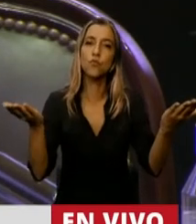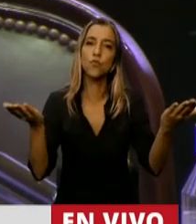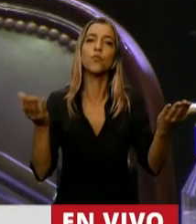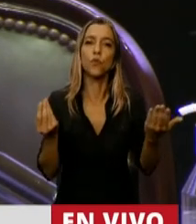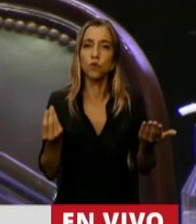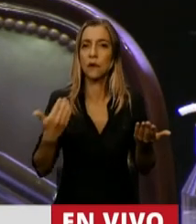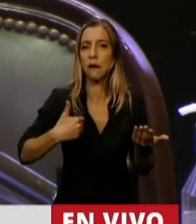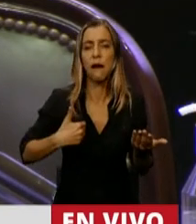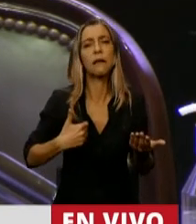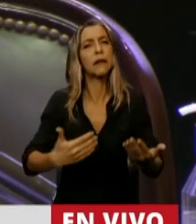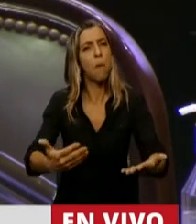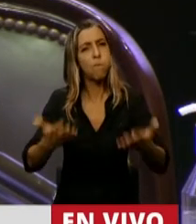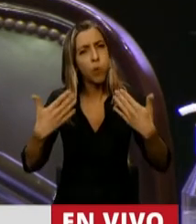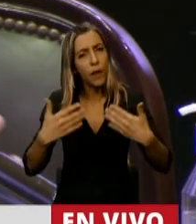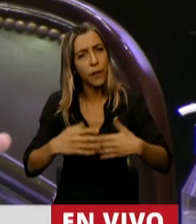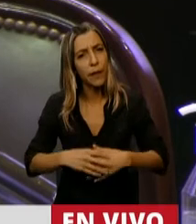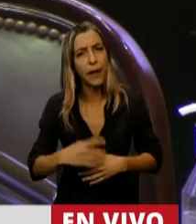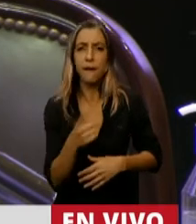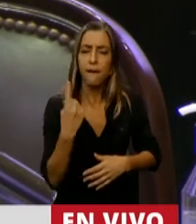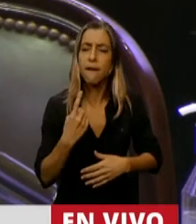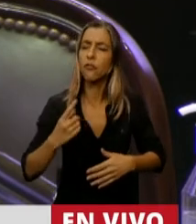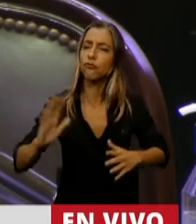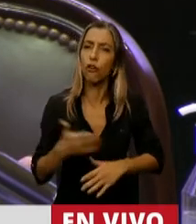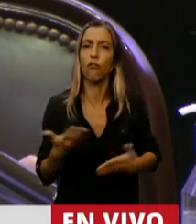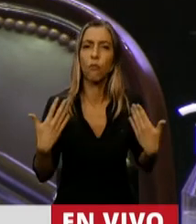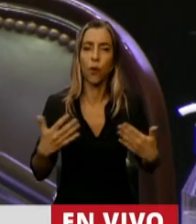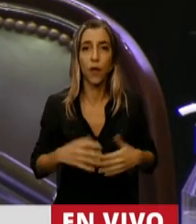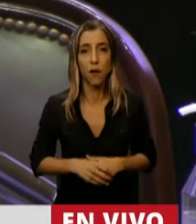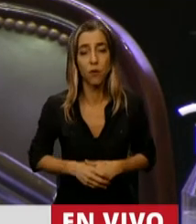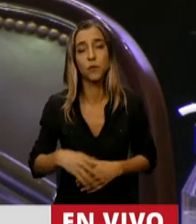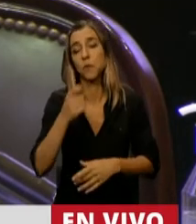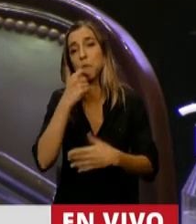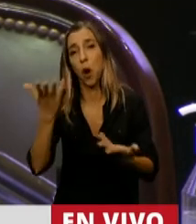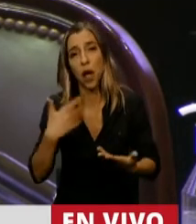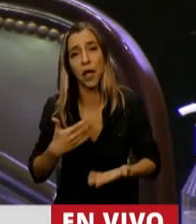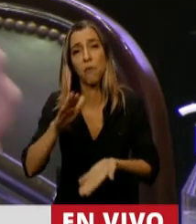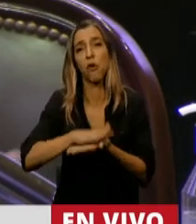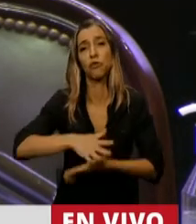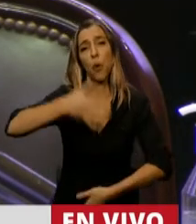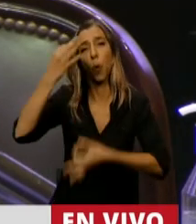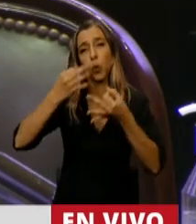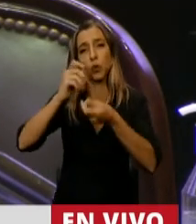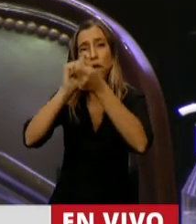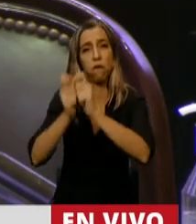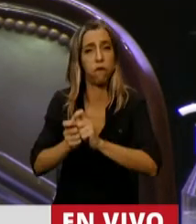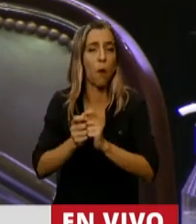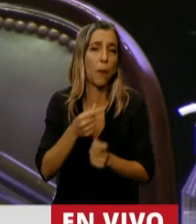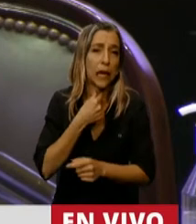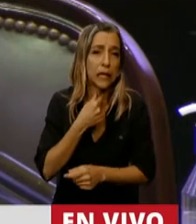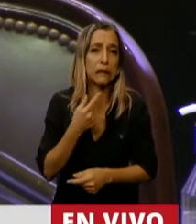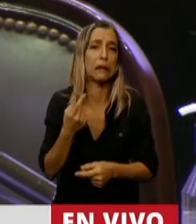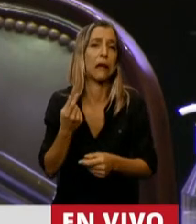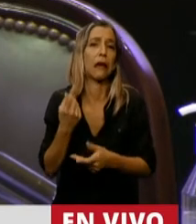Argentina pueda salir adelante. Sacando de discusión, por ejemplo, la reforma judicial, con la creación de miles de